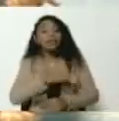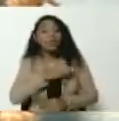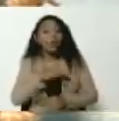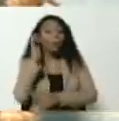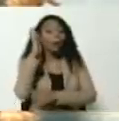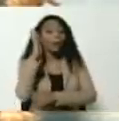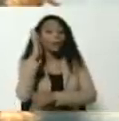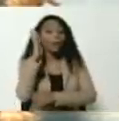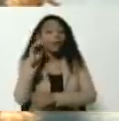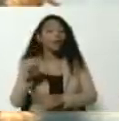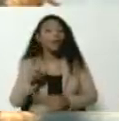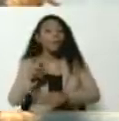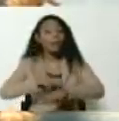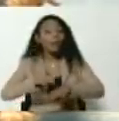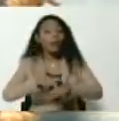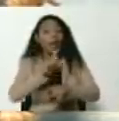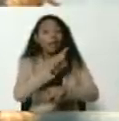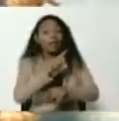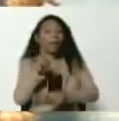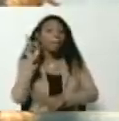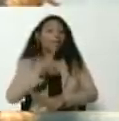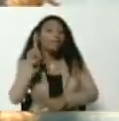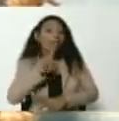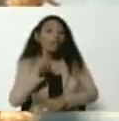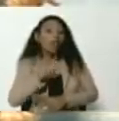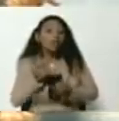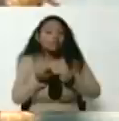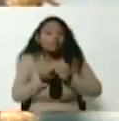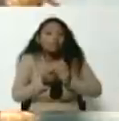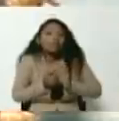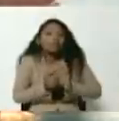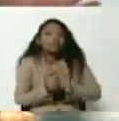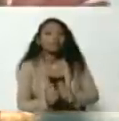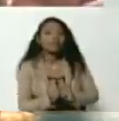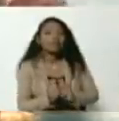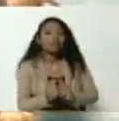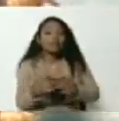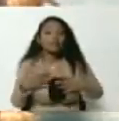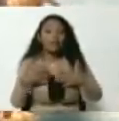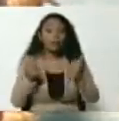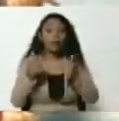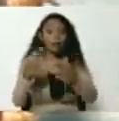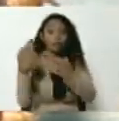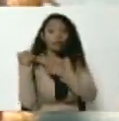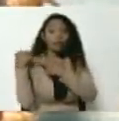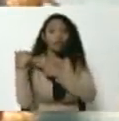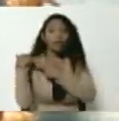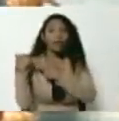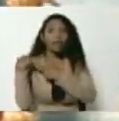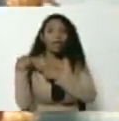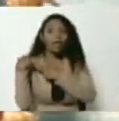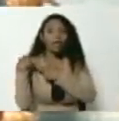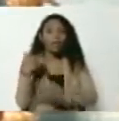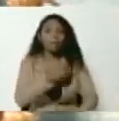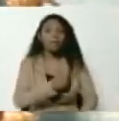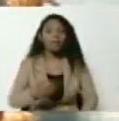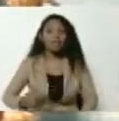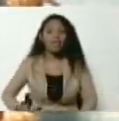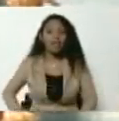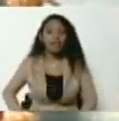está mintiendo, tratando de salvar la responsabilidad del